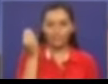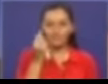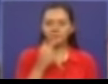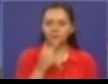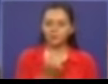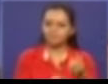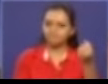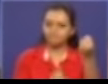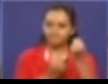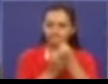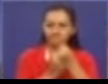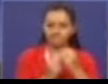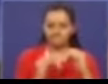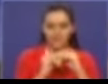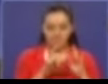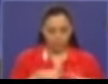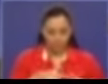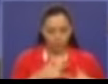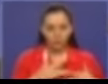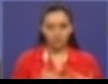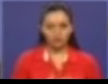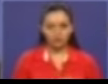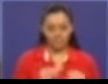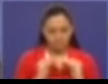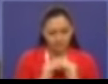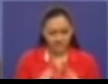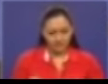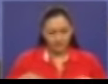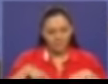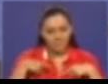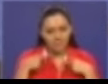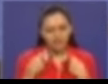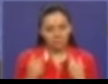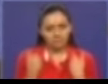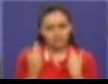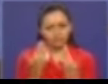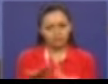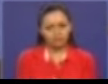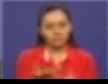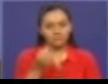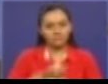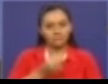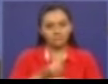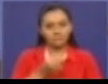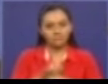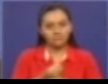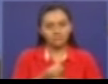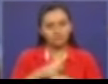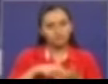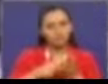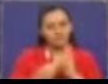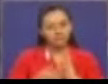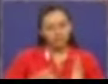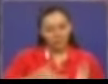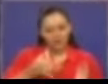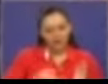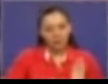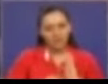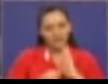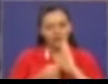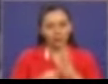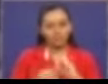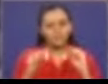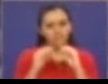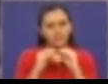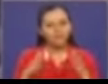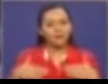apuesta con el corazón, con la vida, a estas obras que dan dignidad, que nos dan